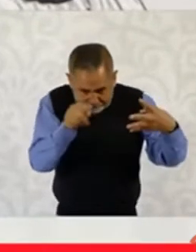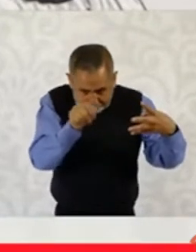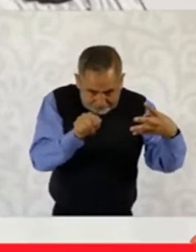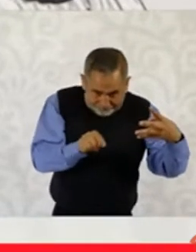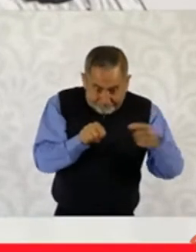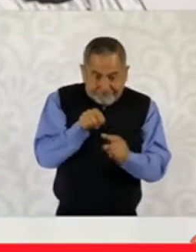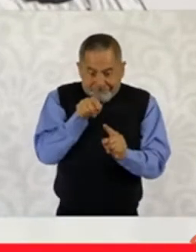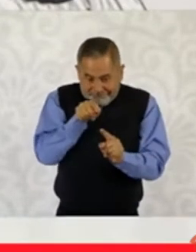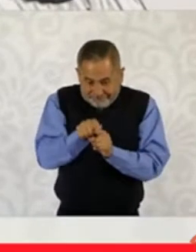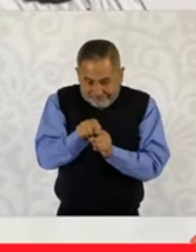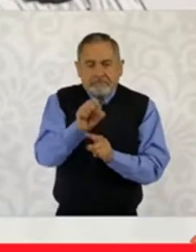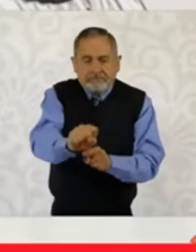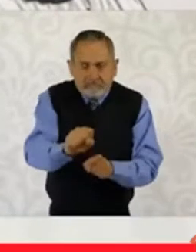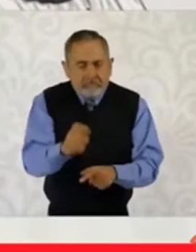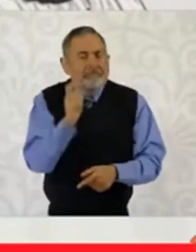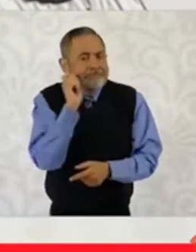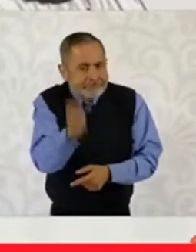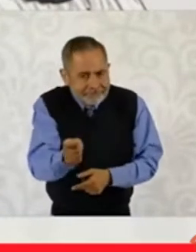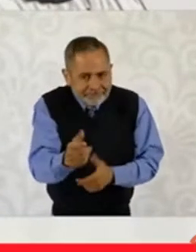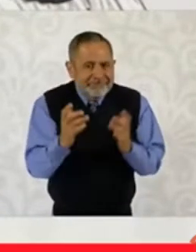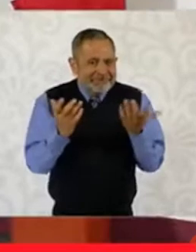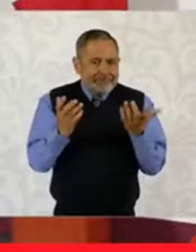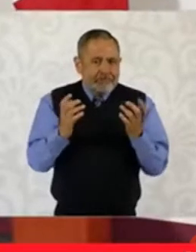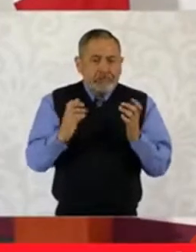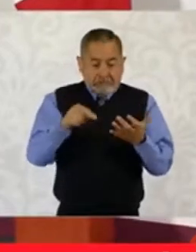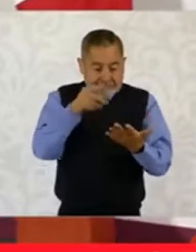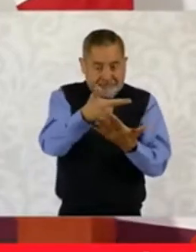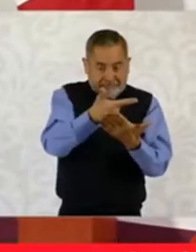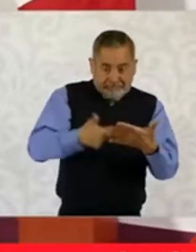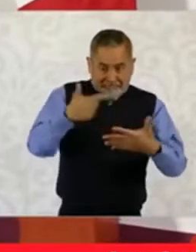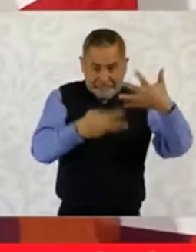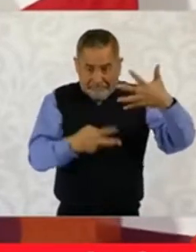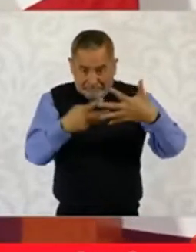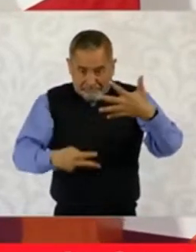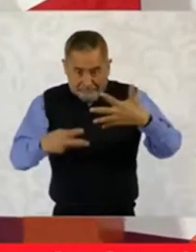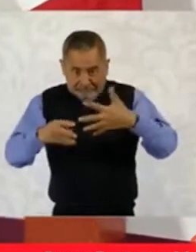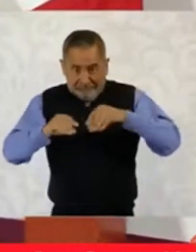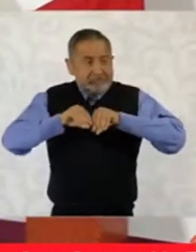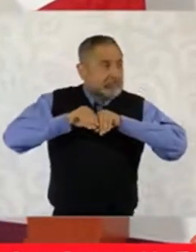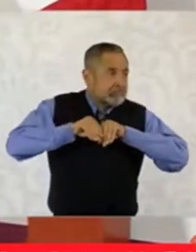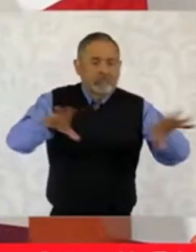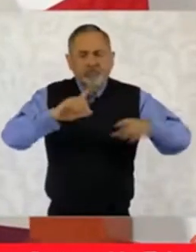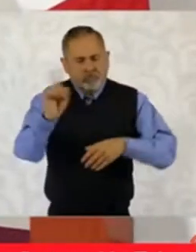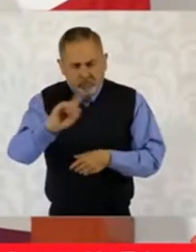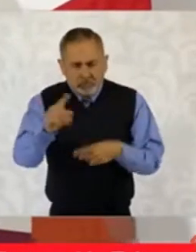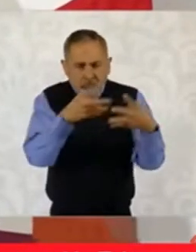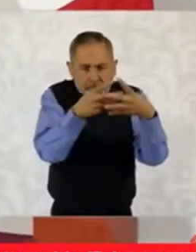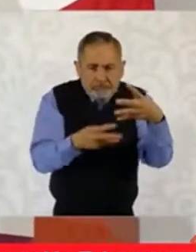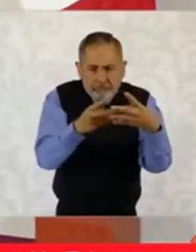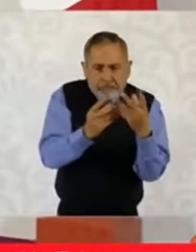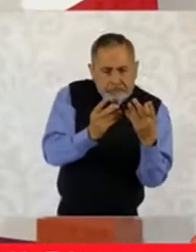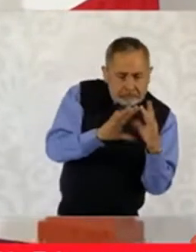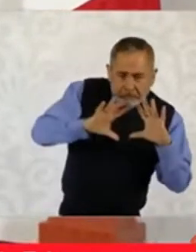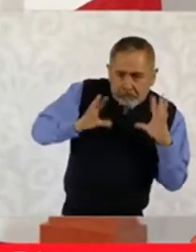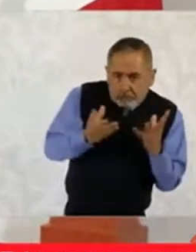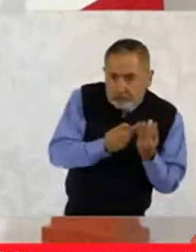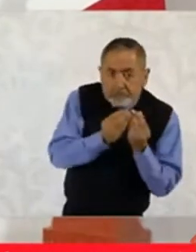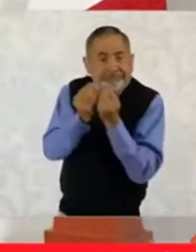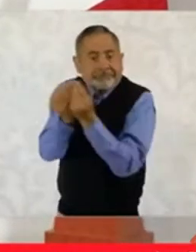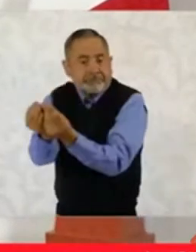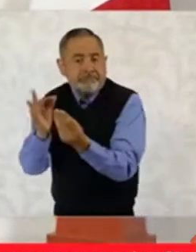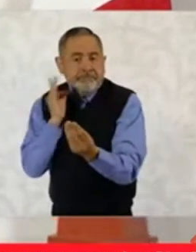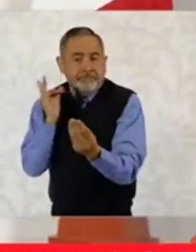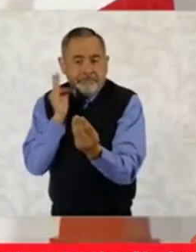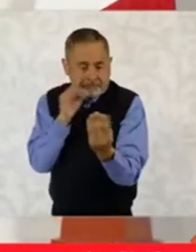datos personales, pero si se consulta para un caso de este tipo, Es indispensable que esté disponible la